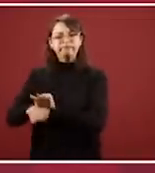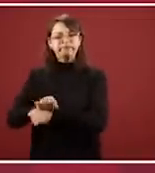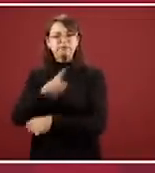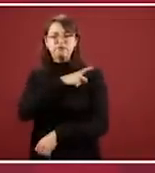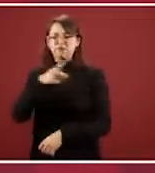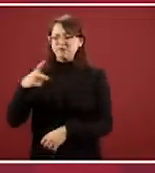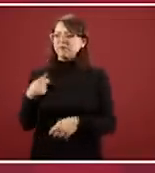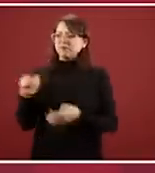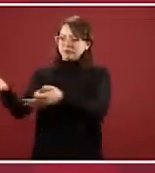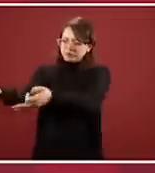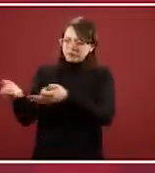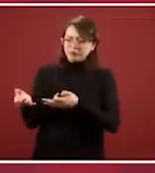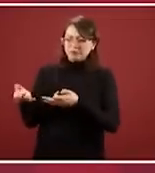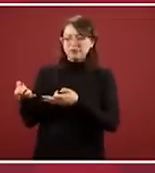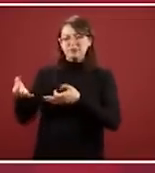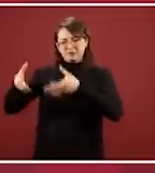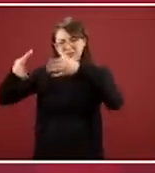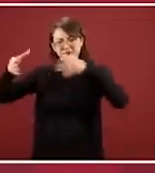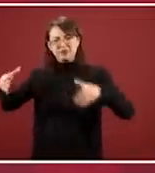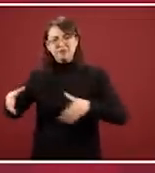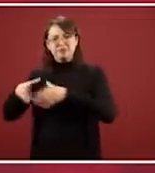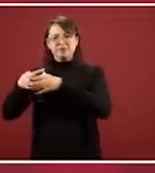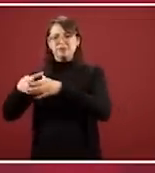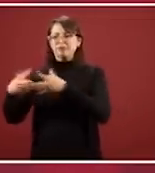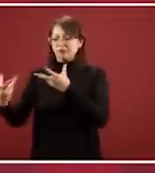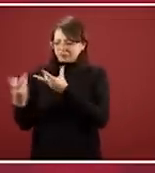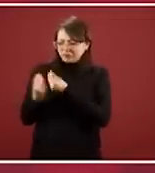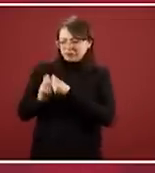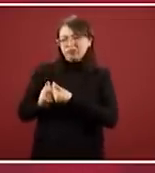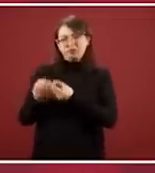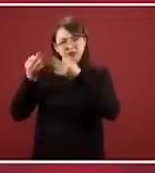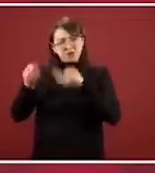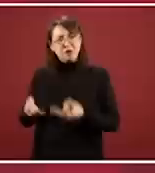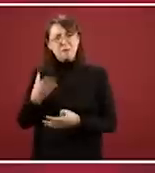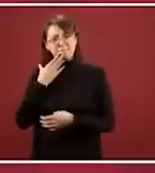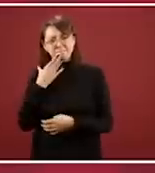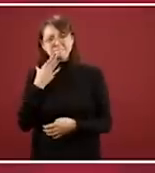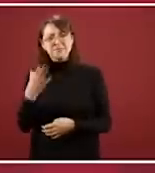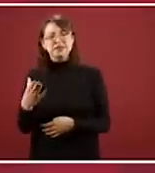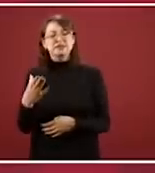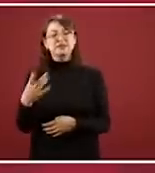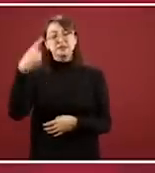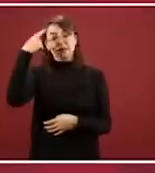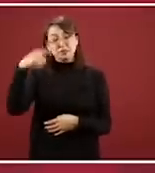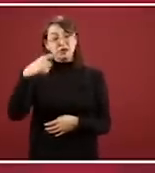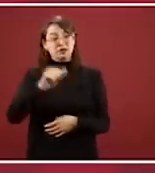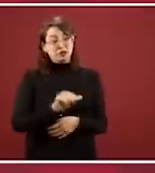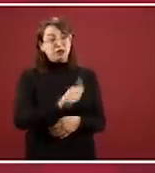atraer a los jóvenes hacia nosotros para que no los enganchen,